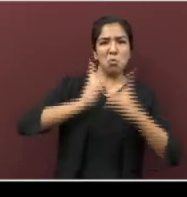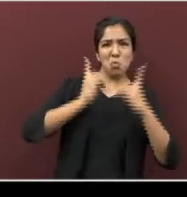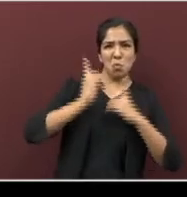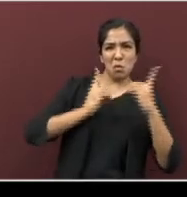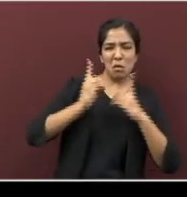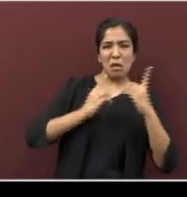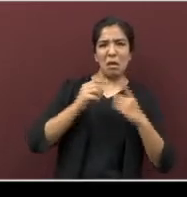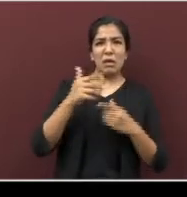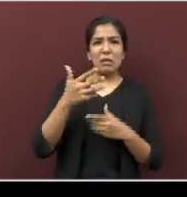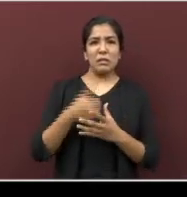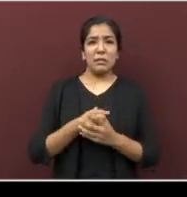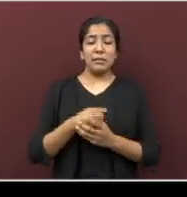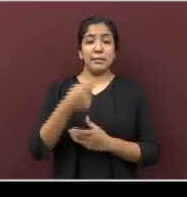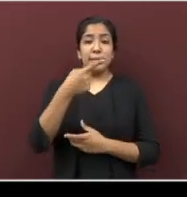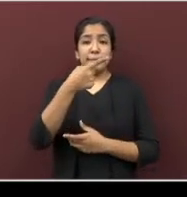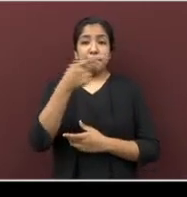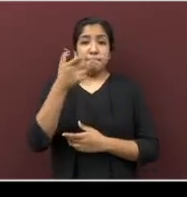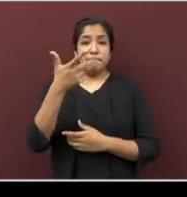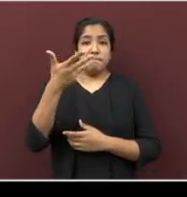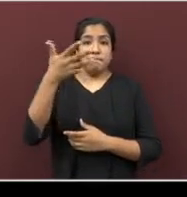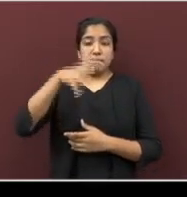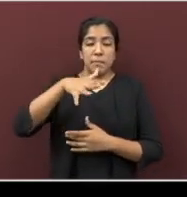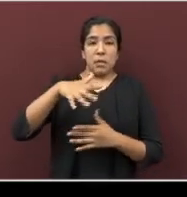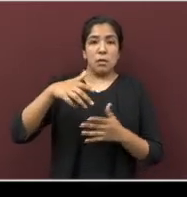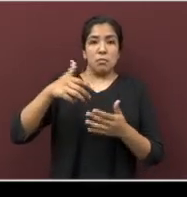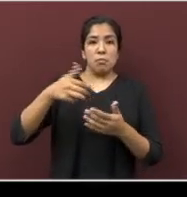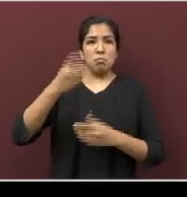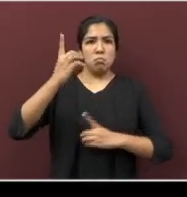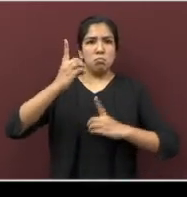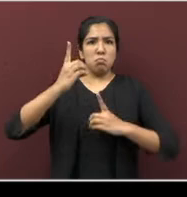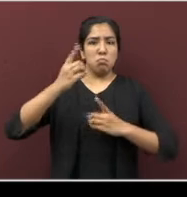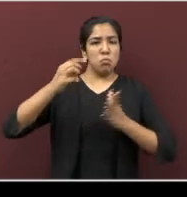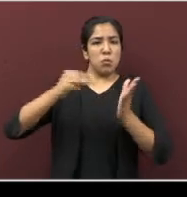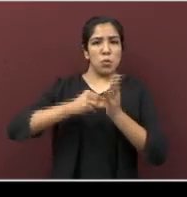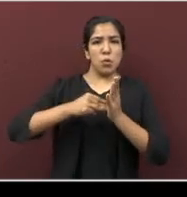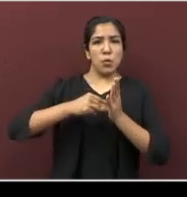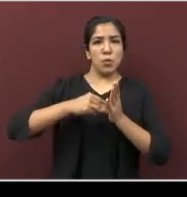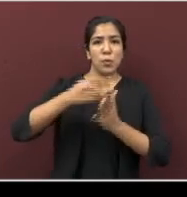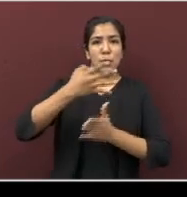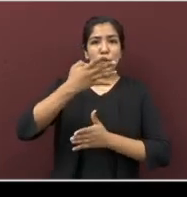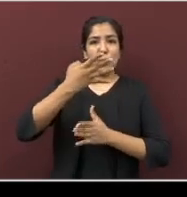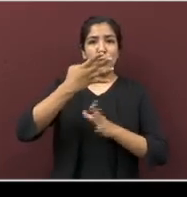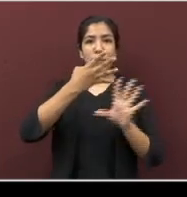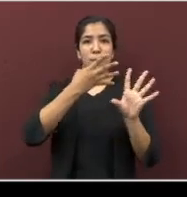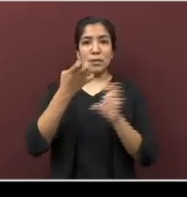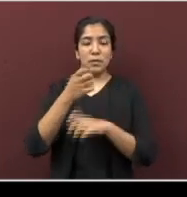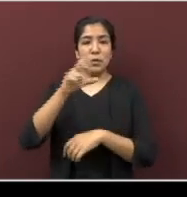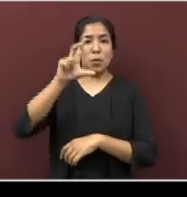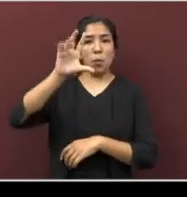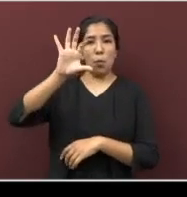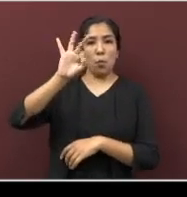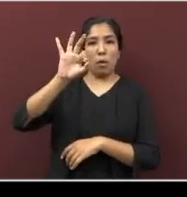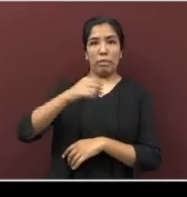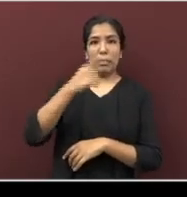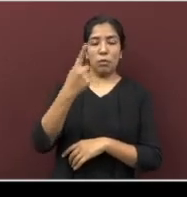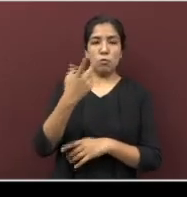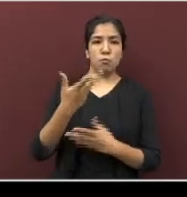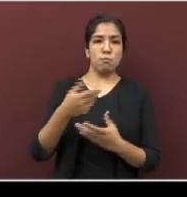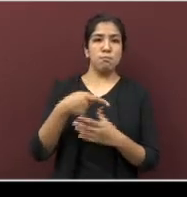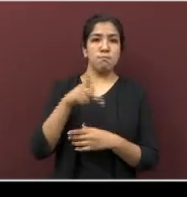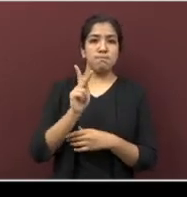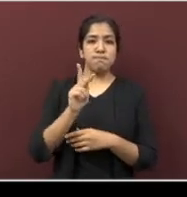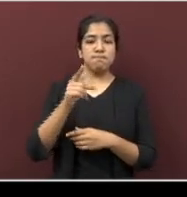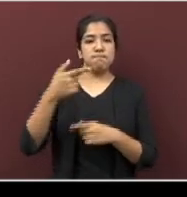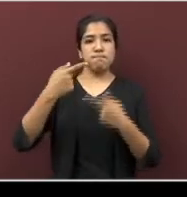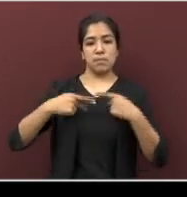mil 959 enfermos han fallecido en localidades de diferentes municipios de la entidad los